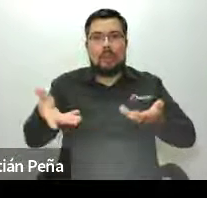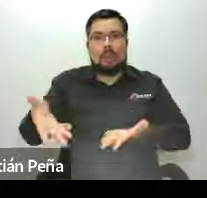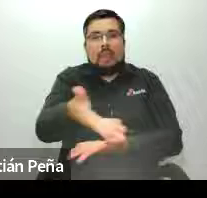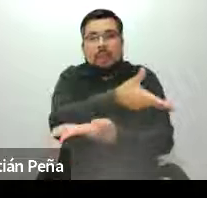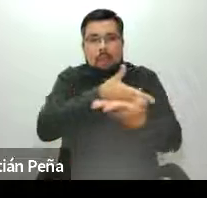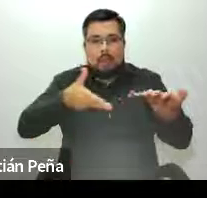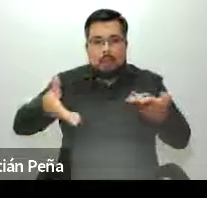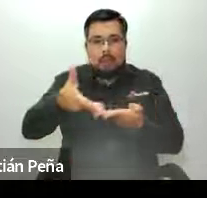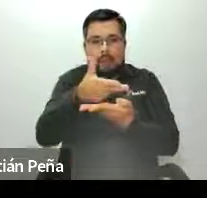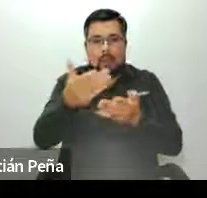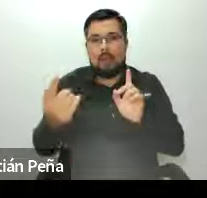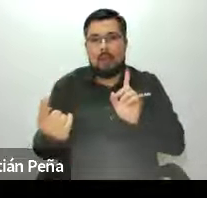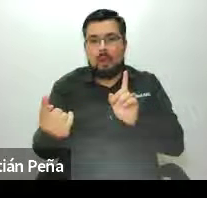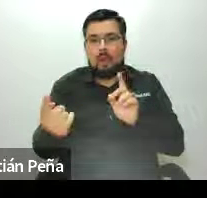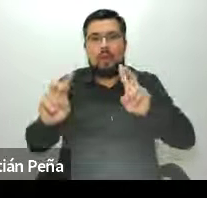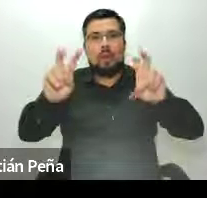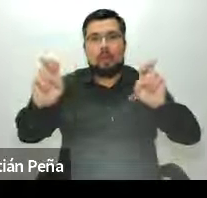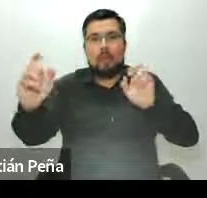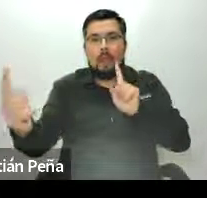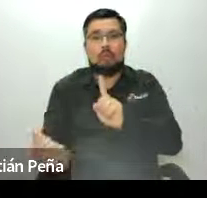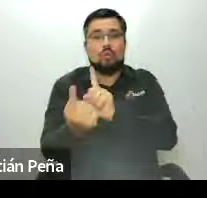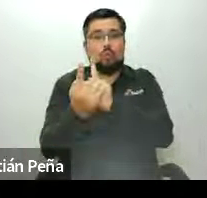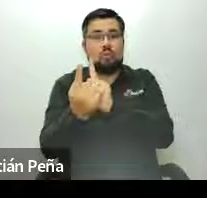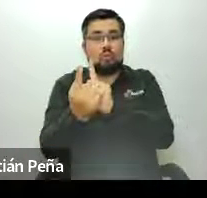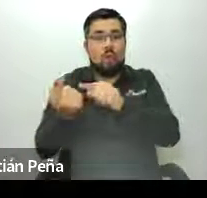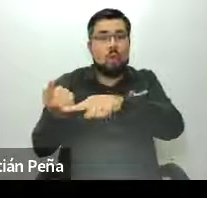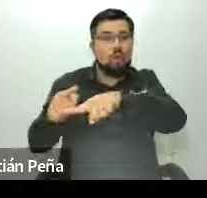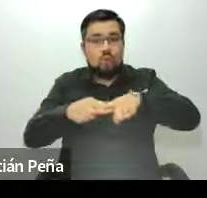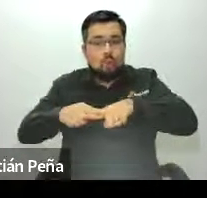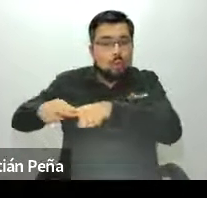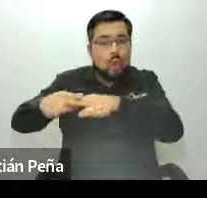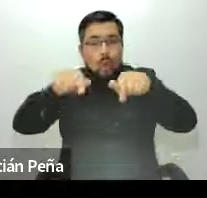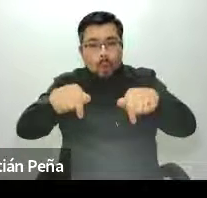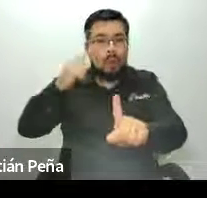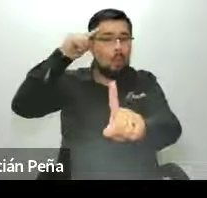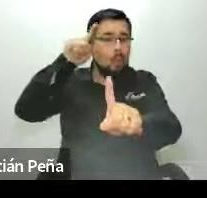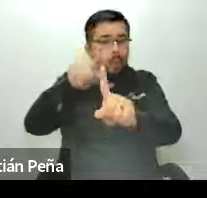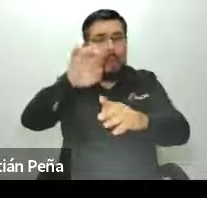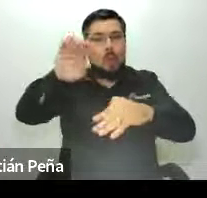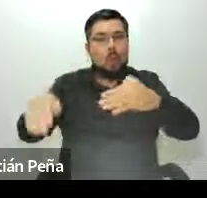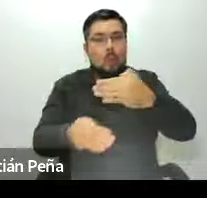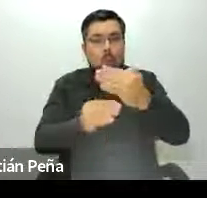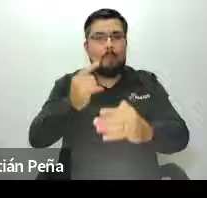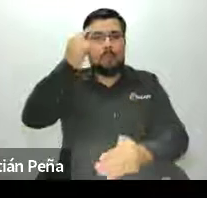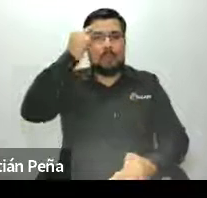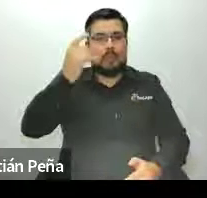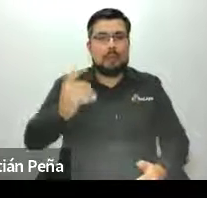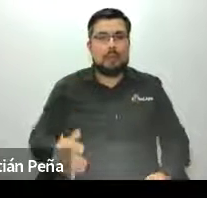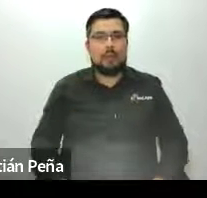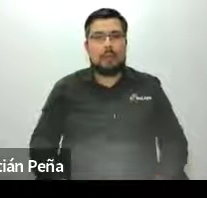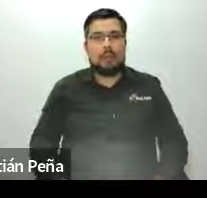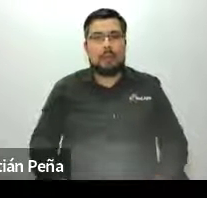convenciones sociales, hoy es como un objetivo complementario, ¿no es cierto? Pensando en la priorización curricular, no es de los objetivos basales, ¿no?